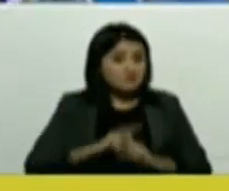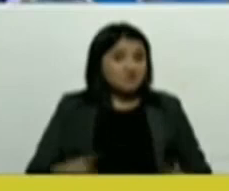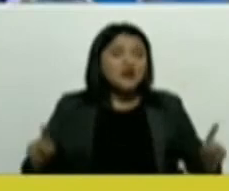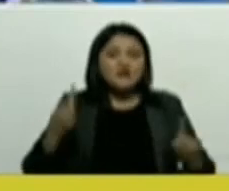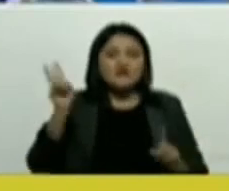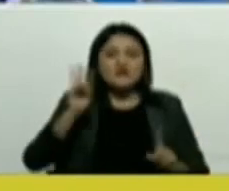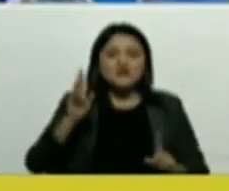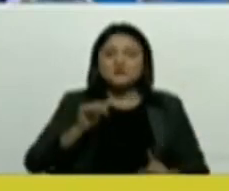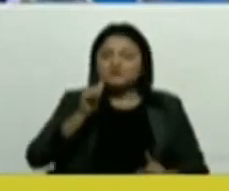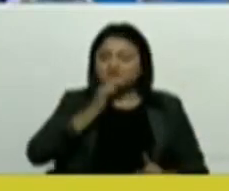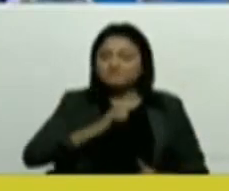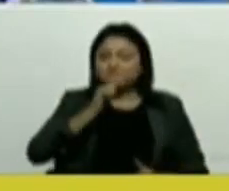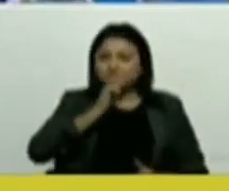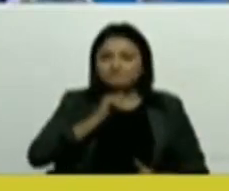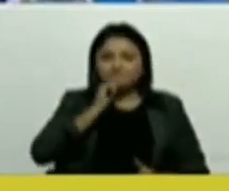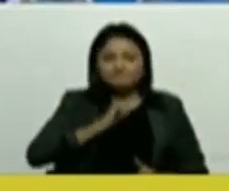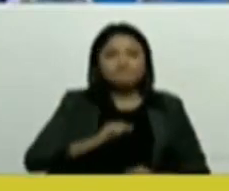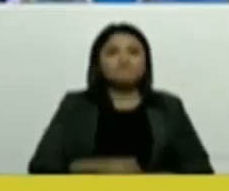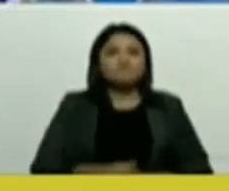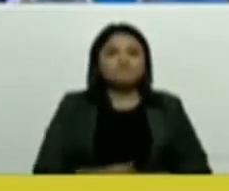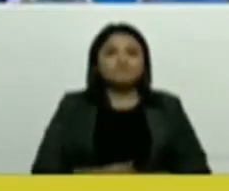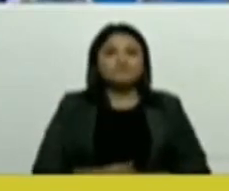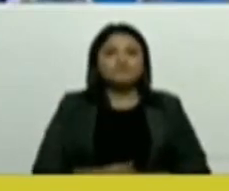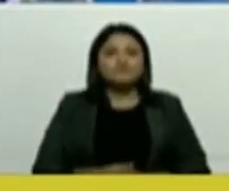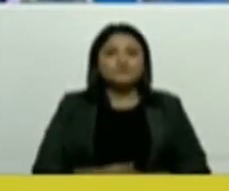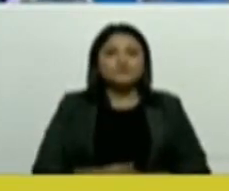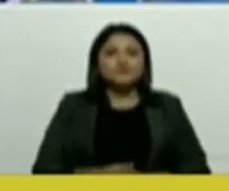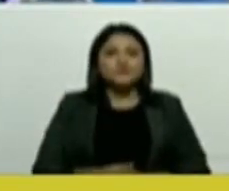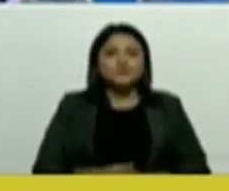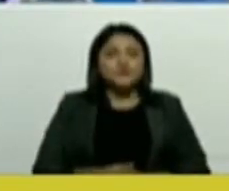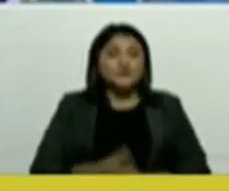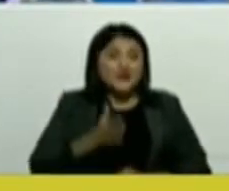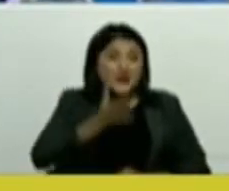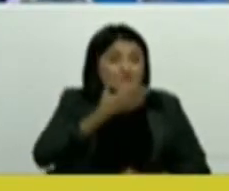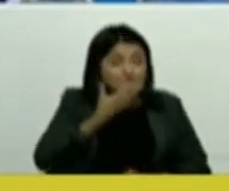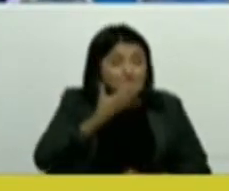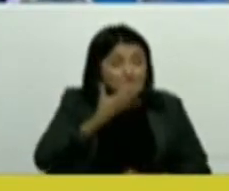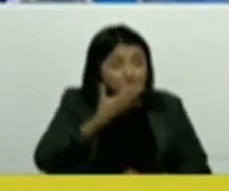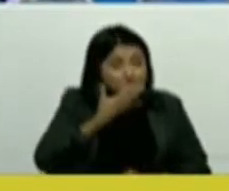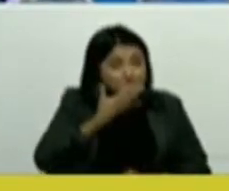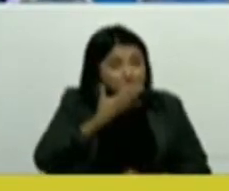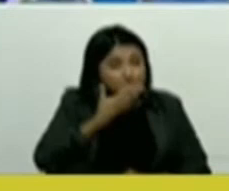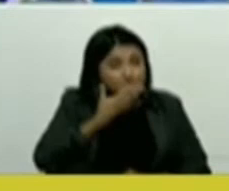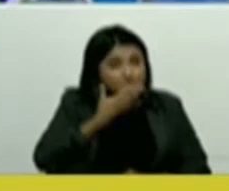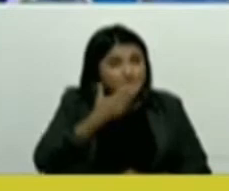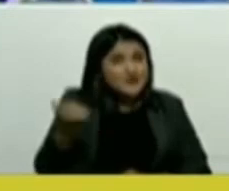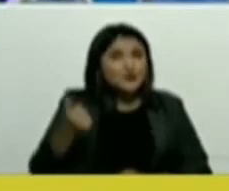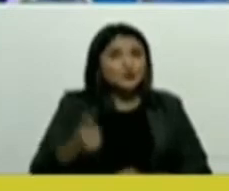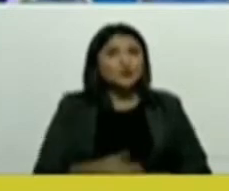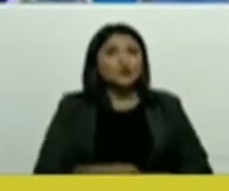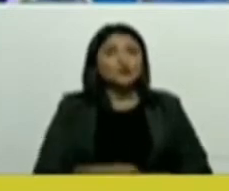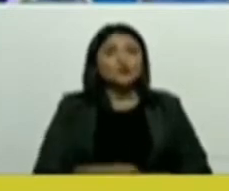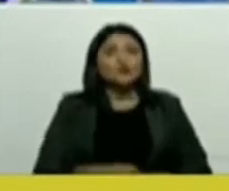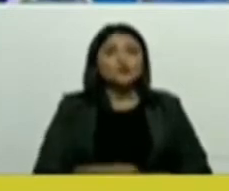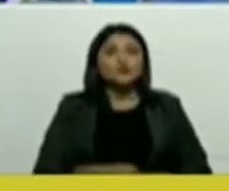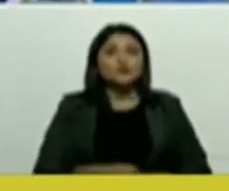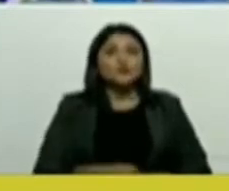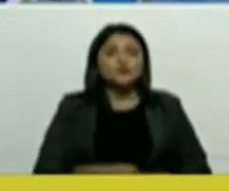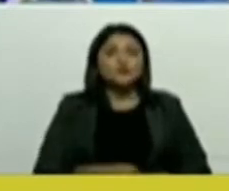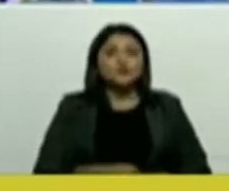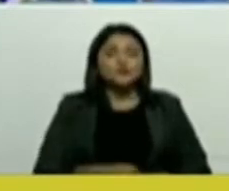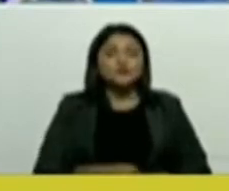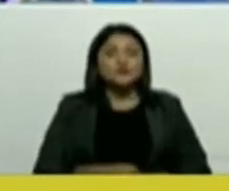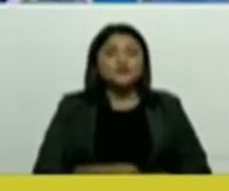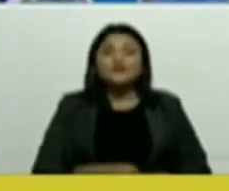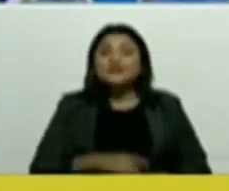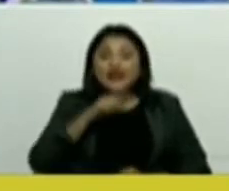Venezuela sobrevivió and thrived. Y se ha mejorado incluso and that más. Is the true legacy of Hugo Chávez. Y ese